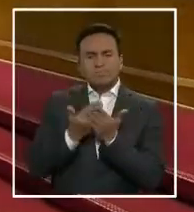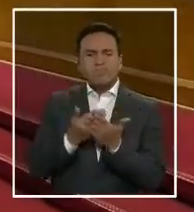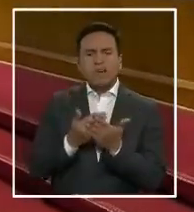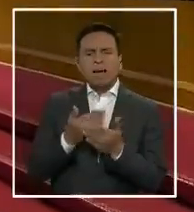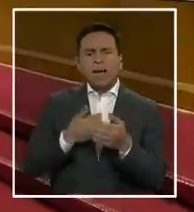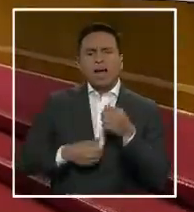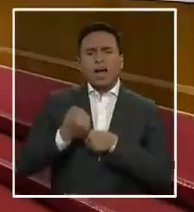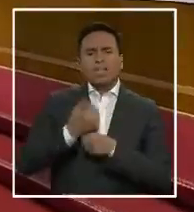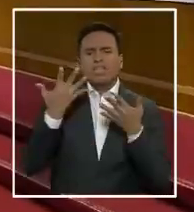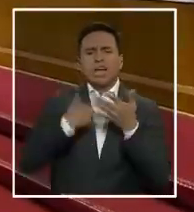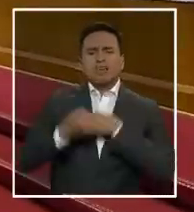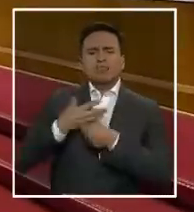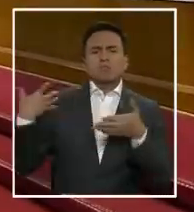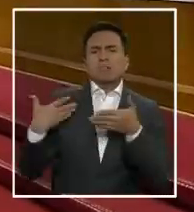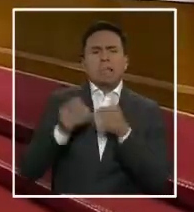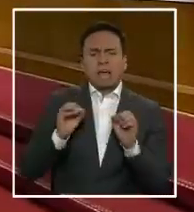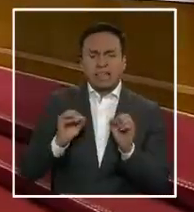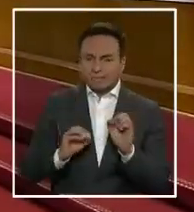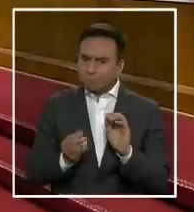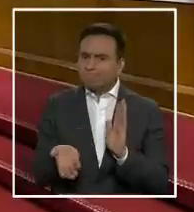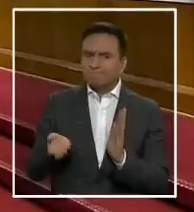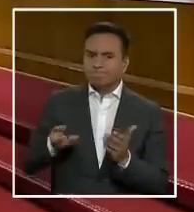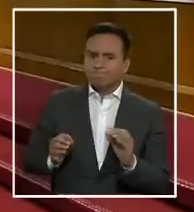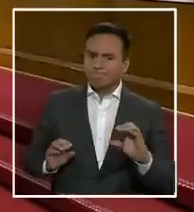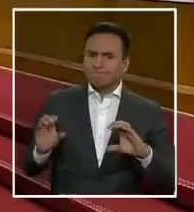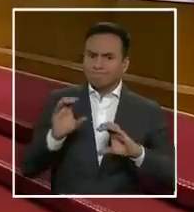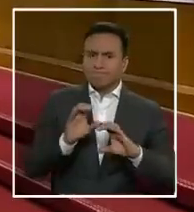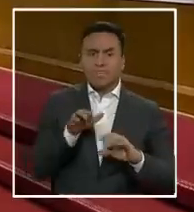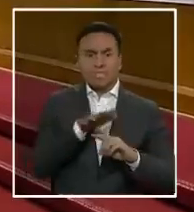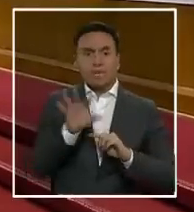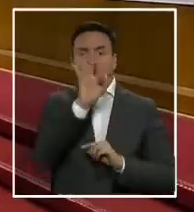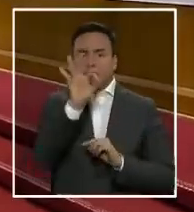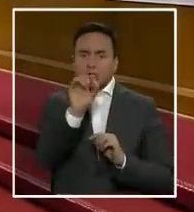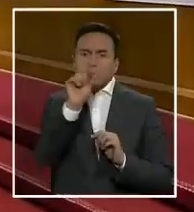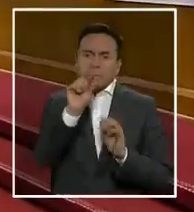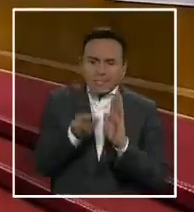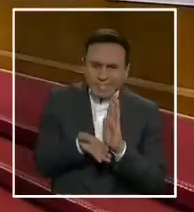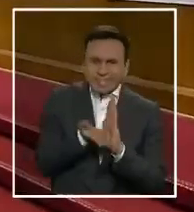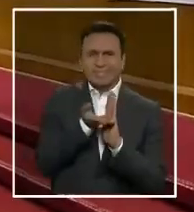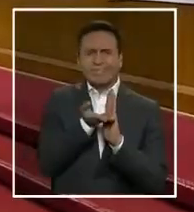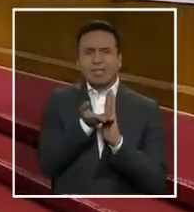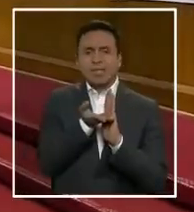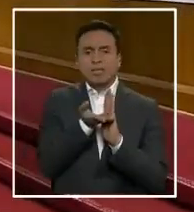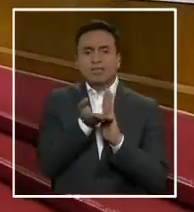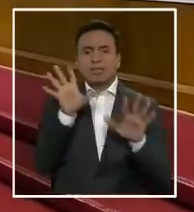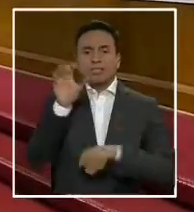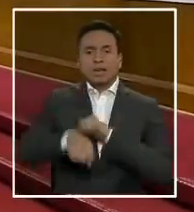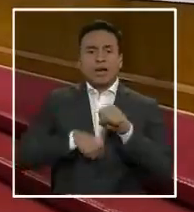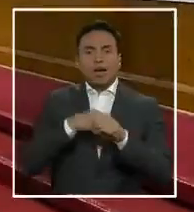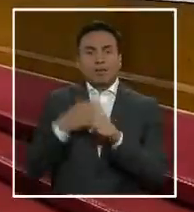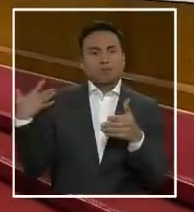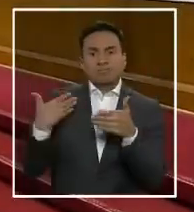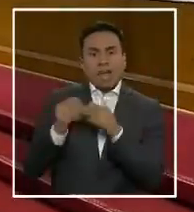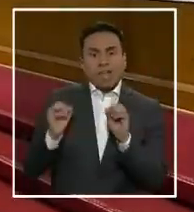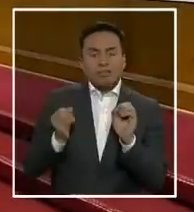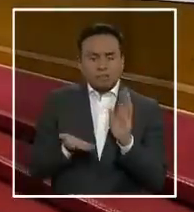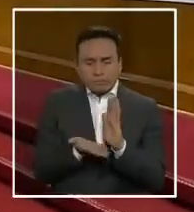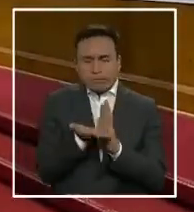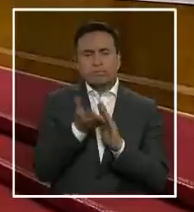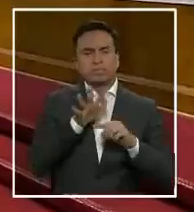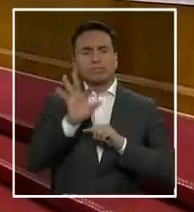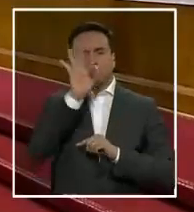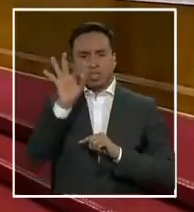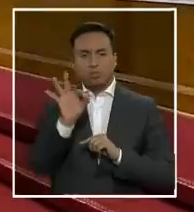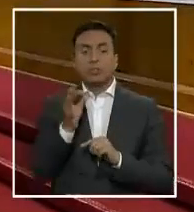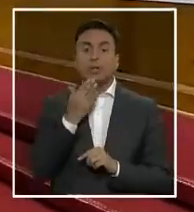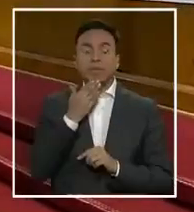hizo los últimos diez años este 15% del primer reajuste en los últimos 10 años además vamos